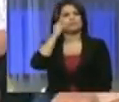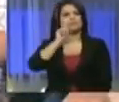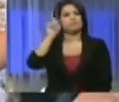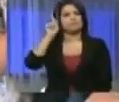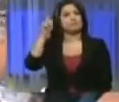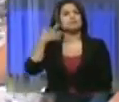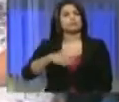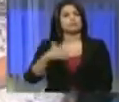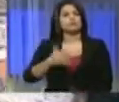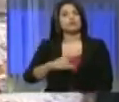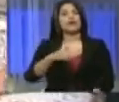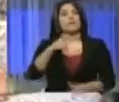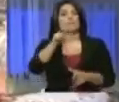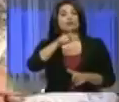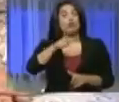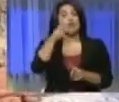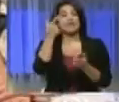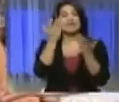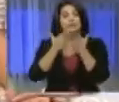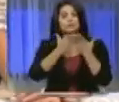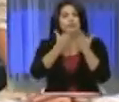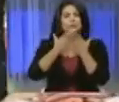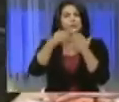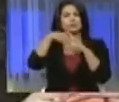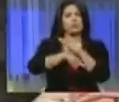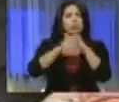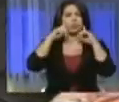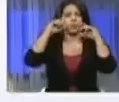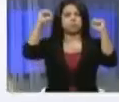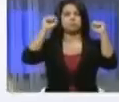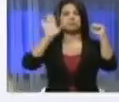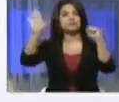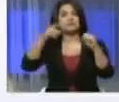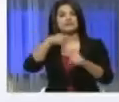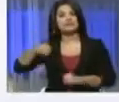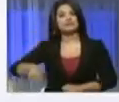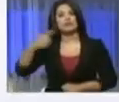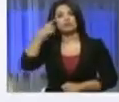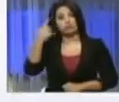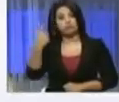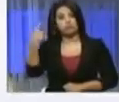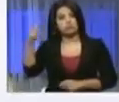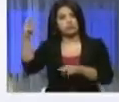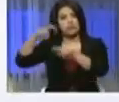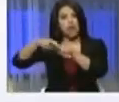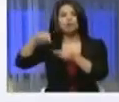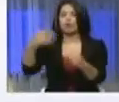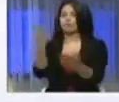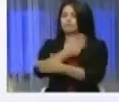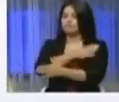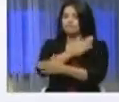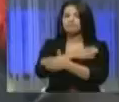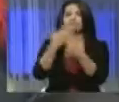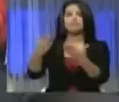pensadores, estudiosos de China, y pido para ellos un aplauso caluroso de hermandad.